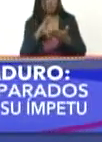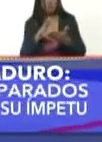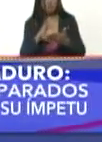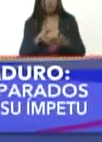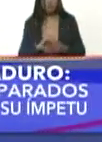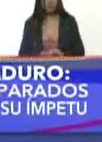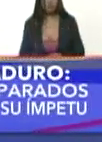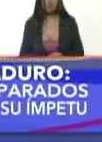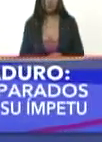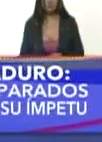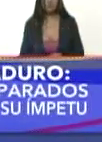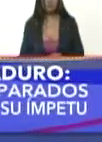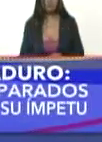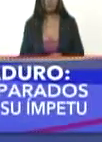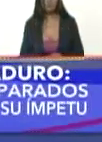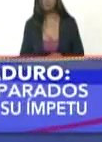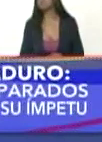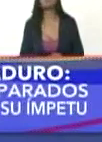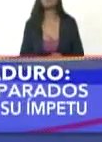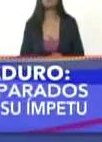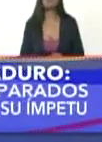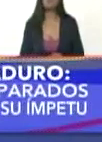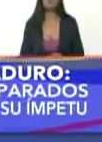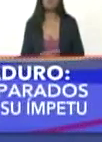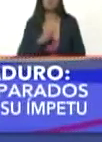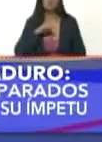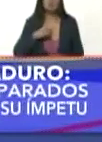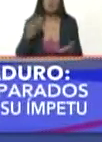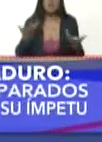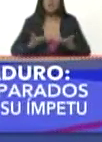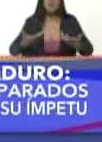Tenemos que analizarla en el candor, en el calor